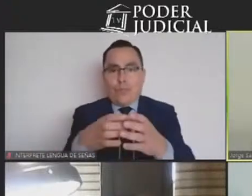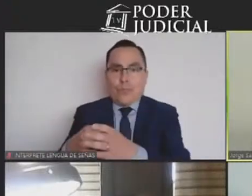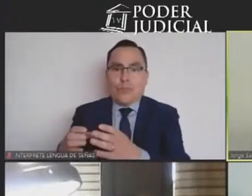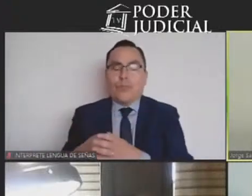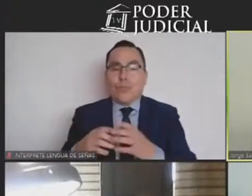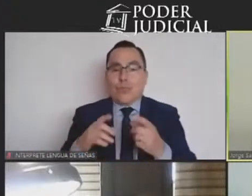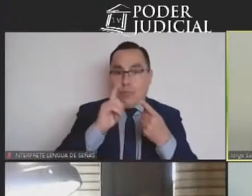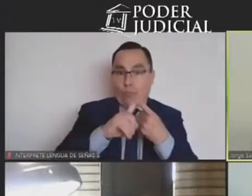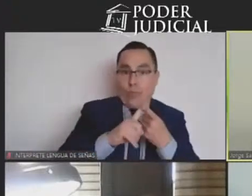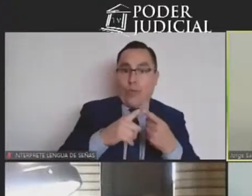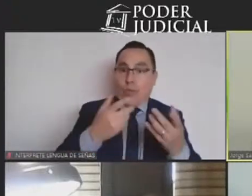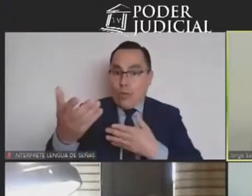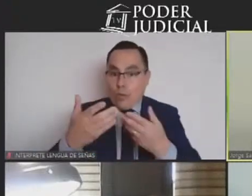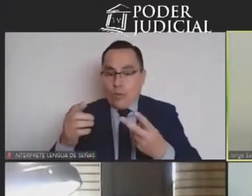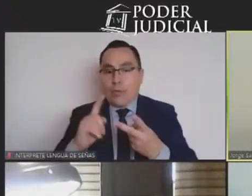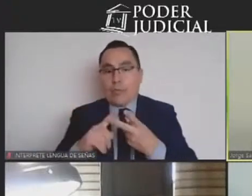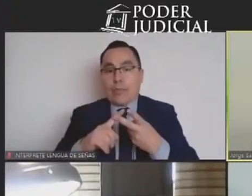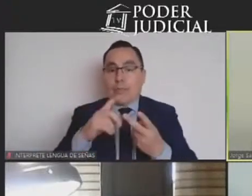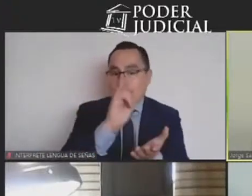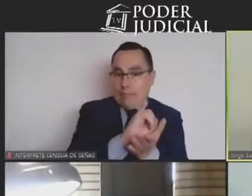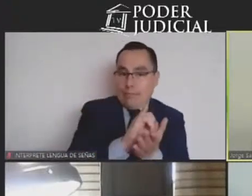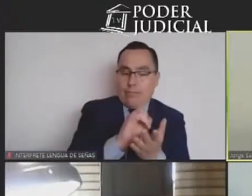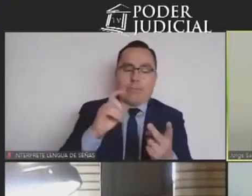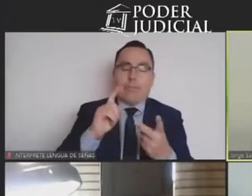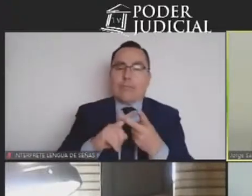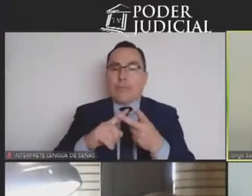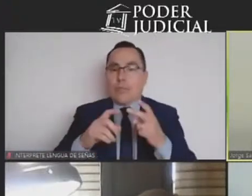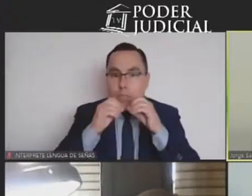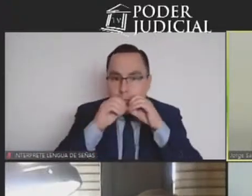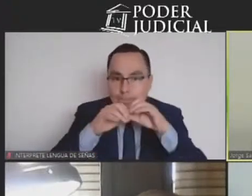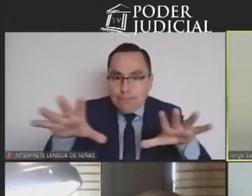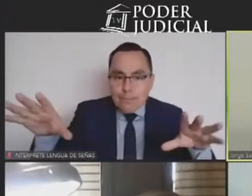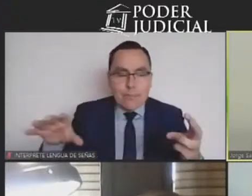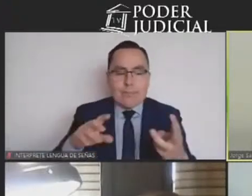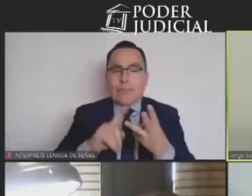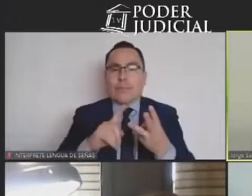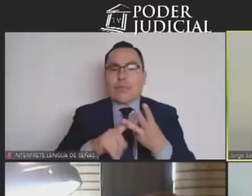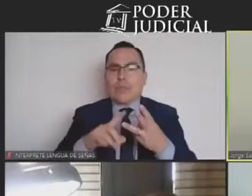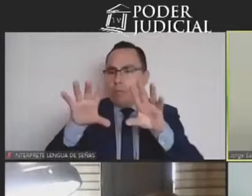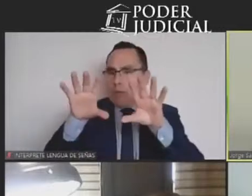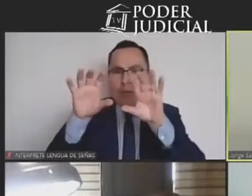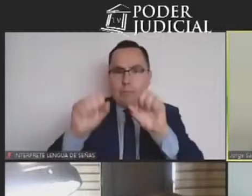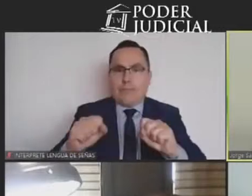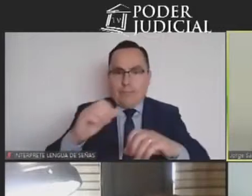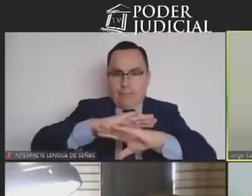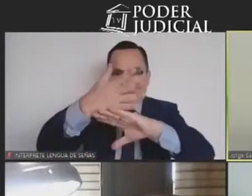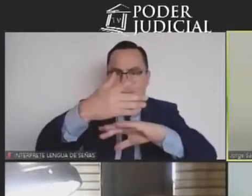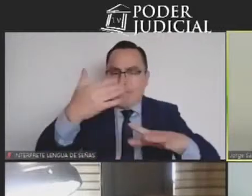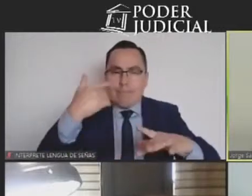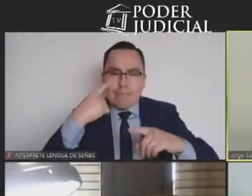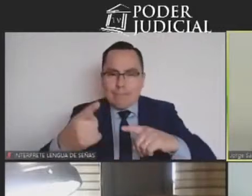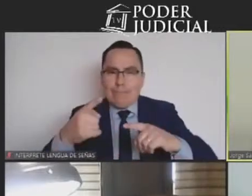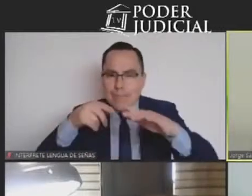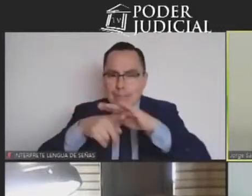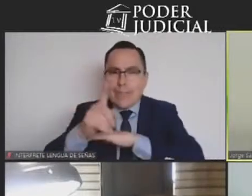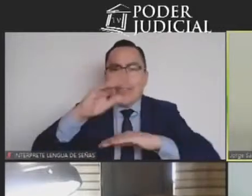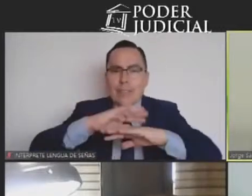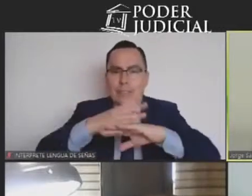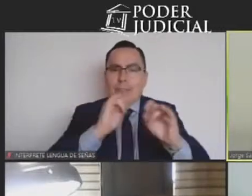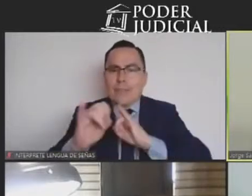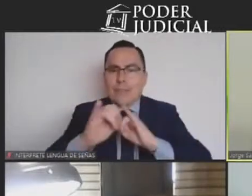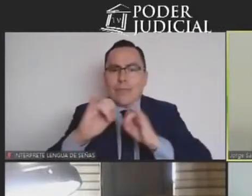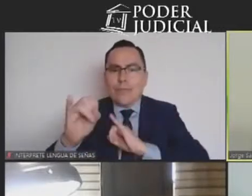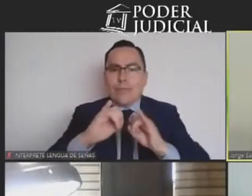de cooperación institucional, difusión y posicionamiento de imagen, accesibilidad en Internet